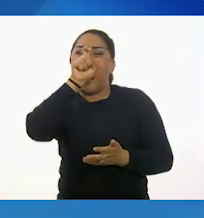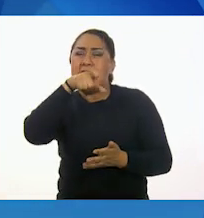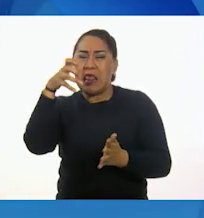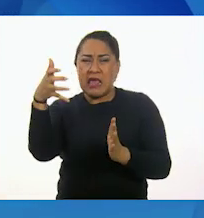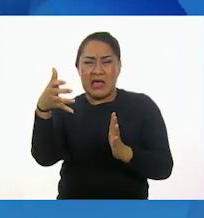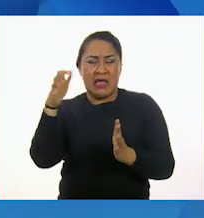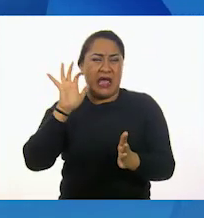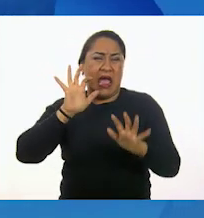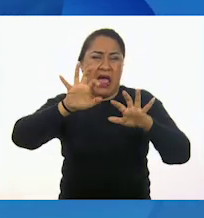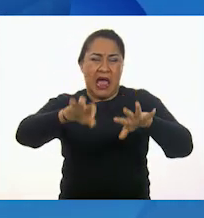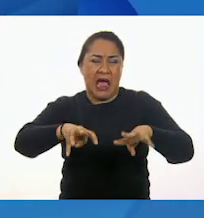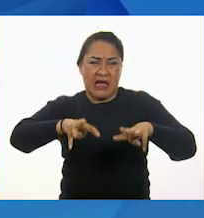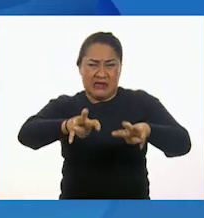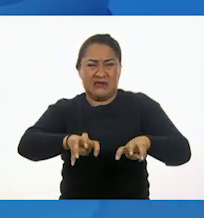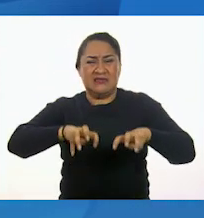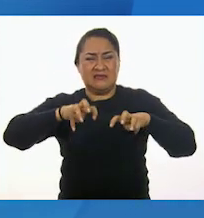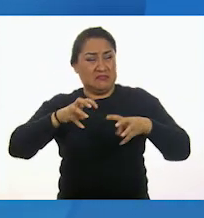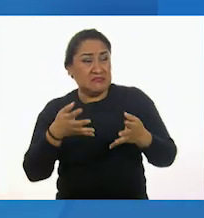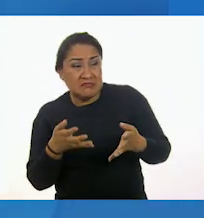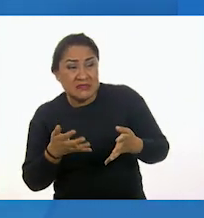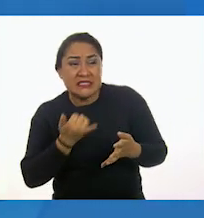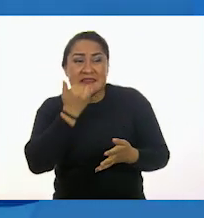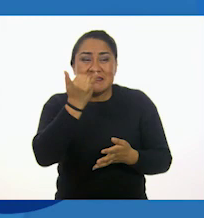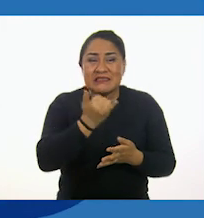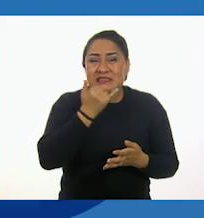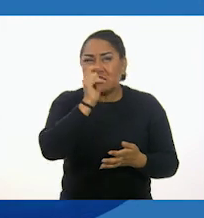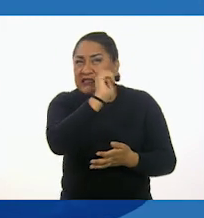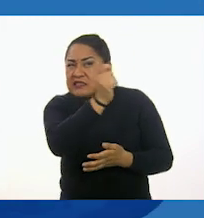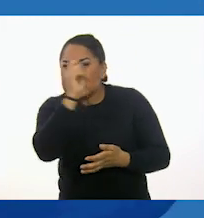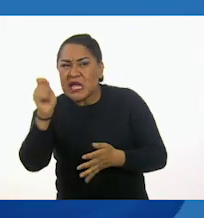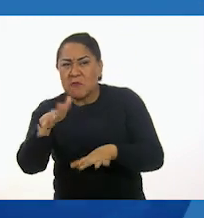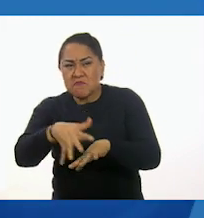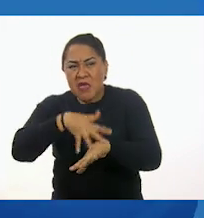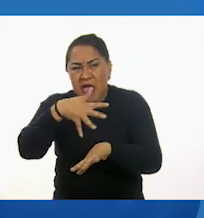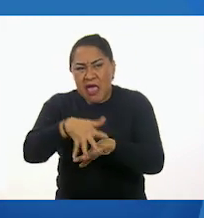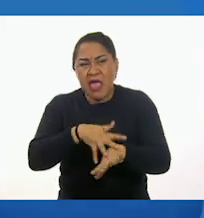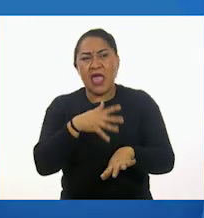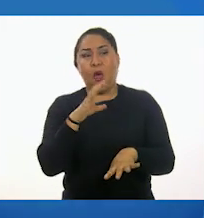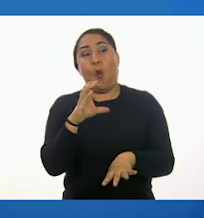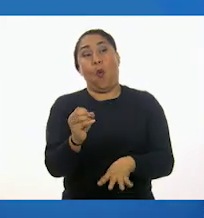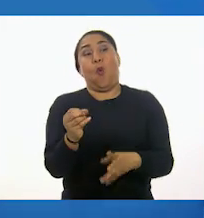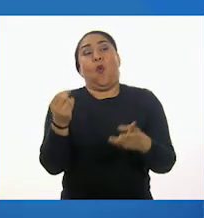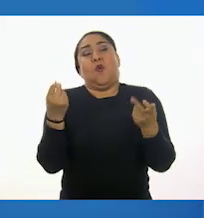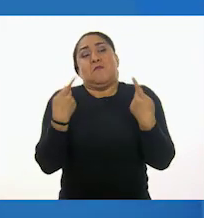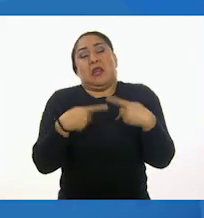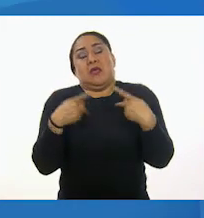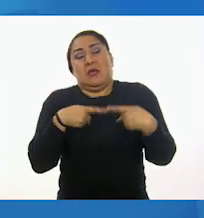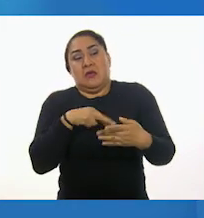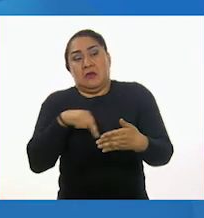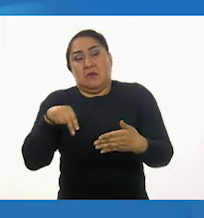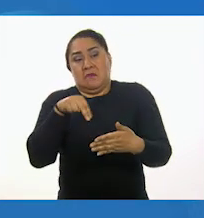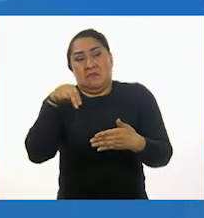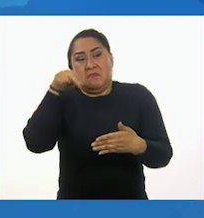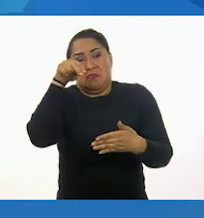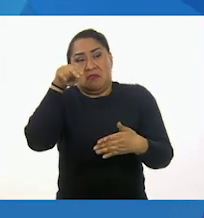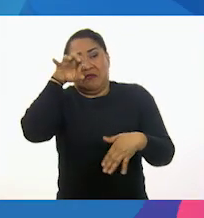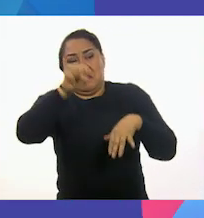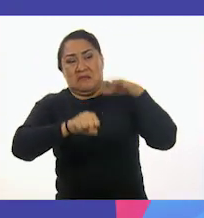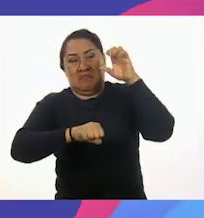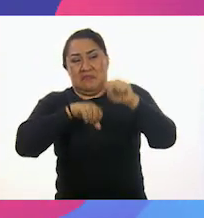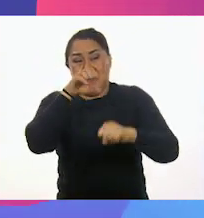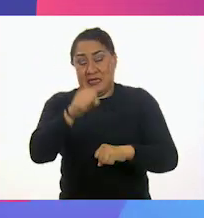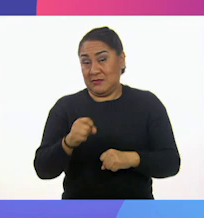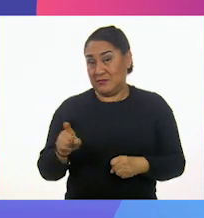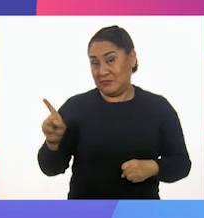es raro porque no está el águila completa. Por Aquí ejemplo, ahí parecen también unos tenemos pies. como una persona subiendo unos escalones, ahí también Así lo tenemos. es.